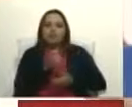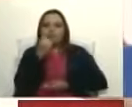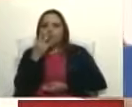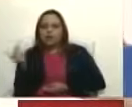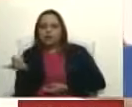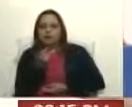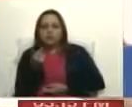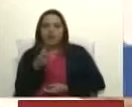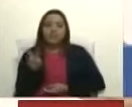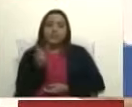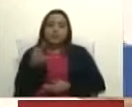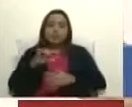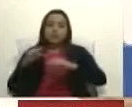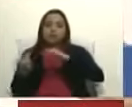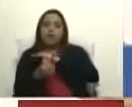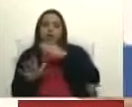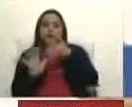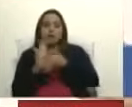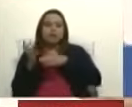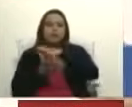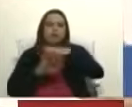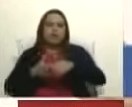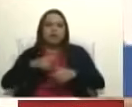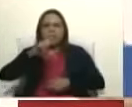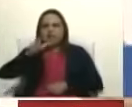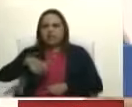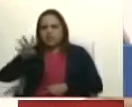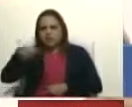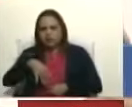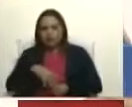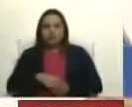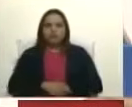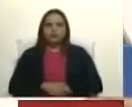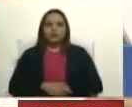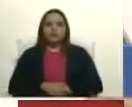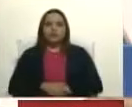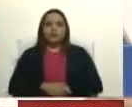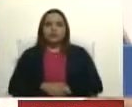para Venezuela y Guyana en torno a la controversia sobre el territorio de la Guayana Esequiba?